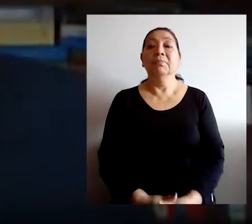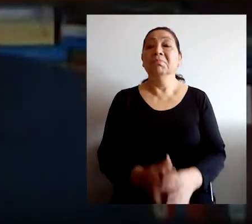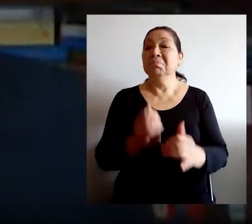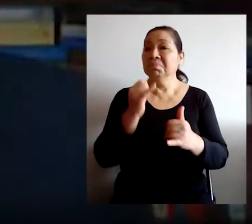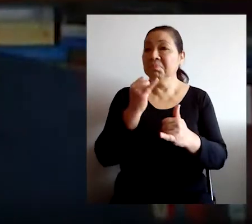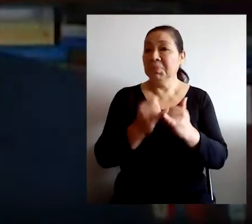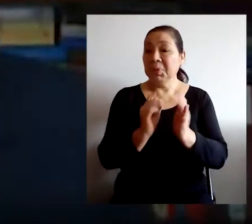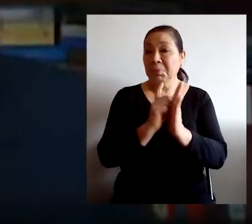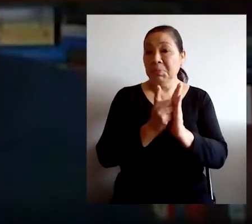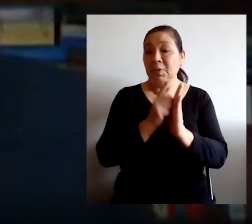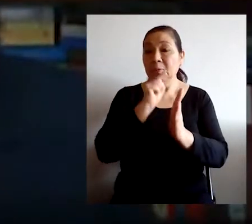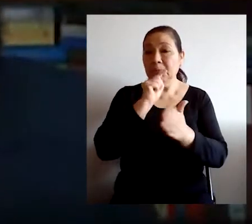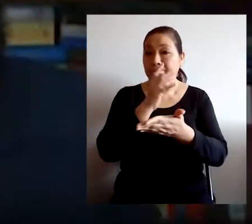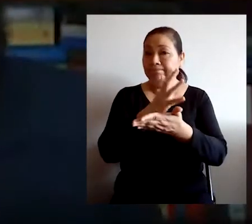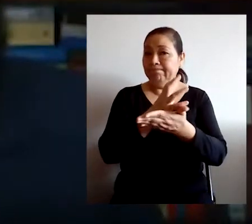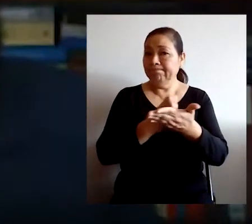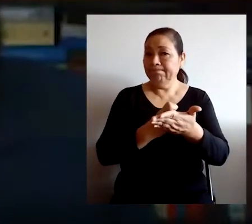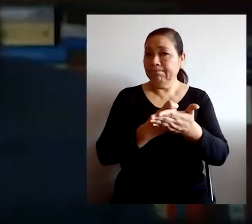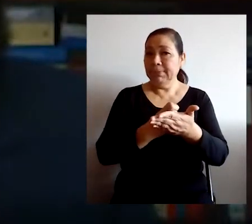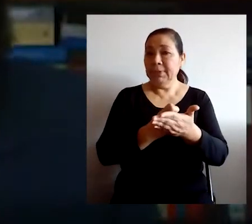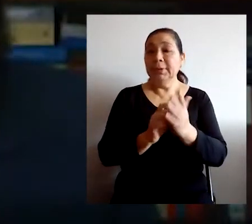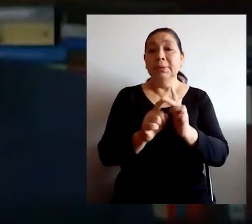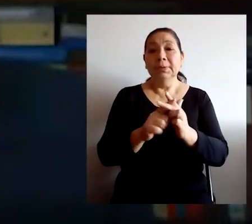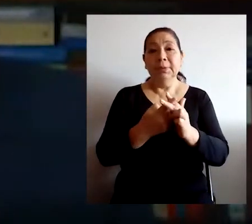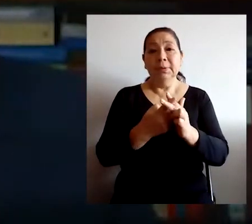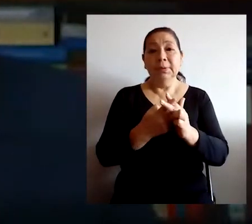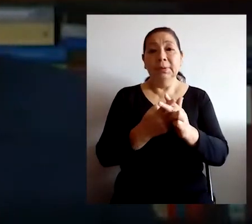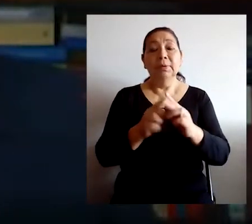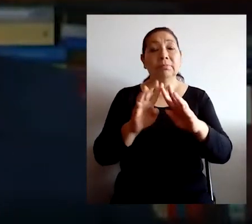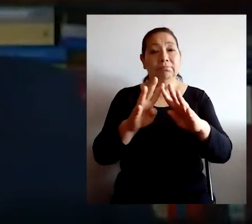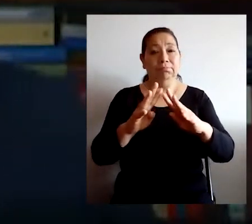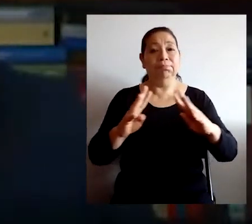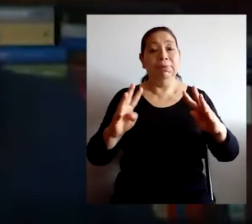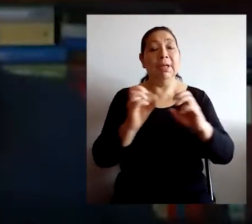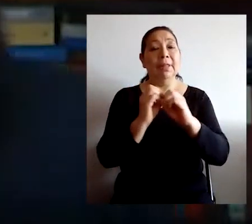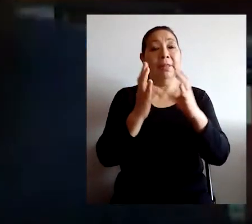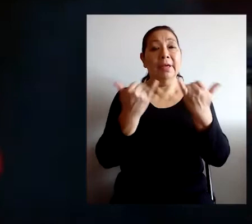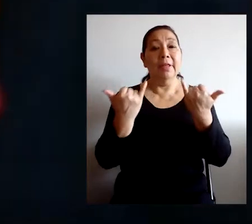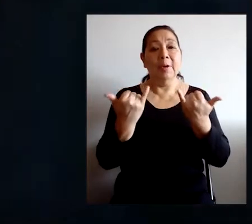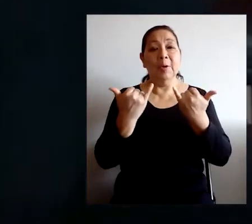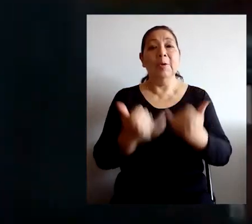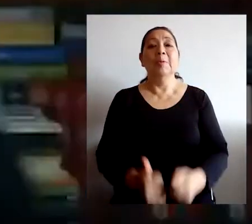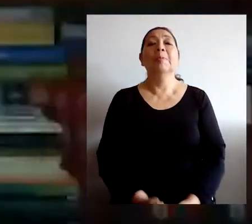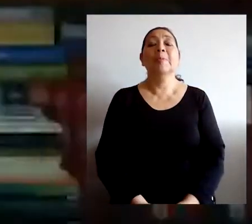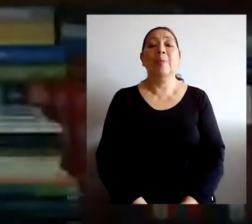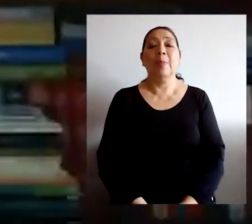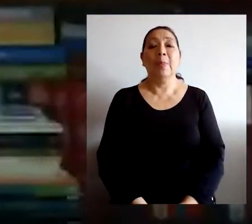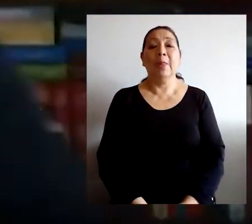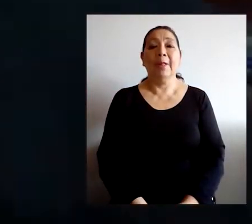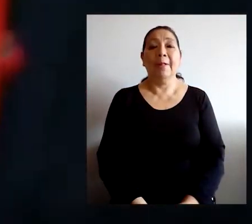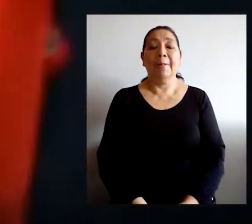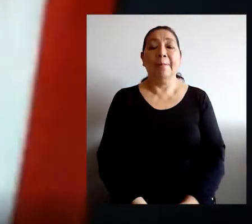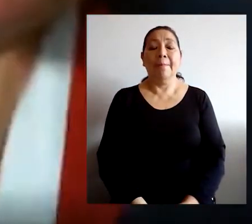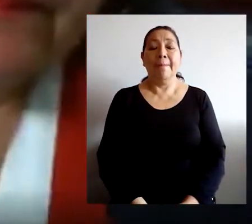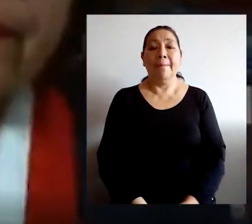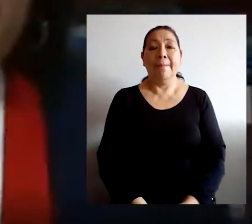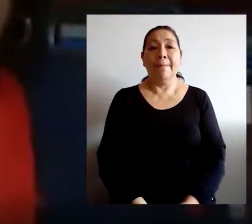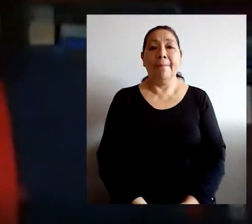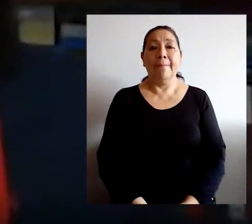Habiendo terminado el minuto de silencio, damos inicio a la audiencia programada para la fecha.